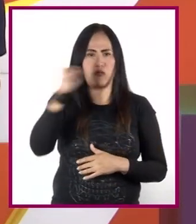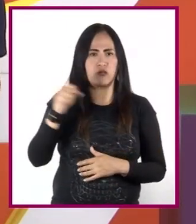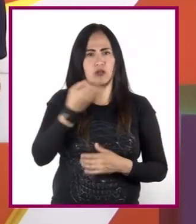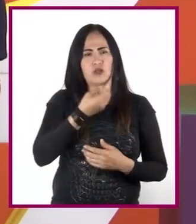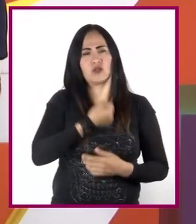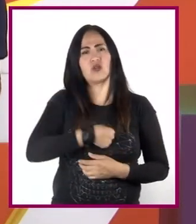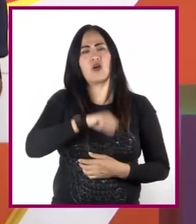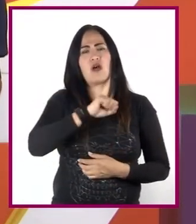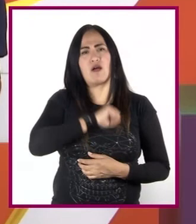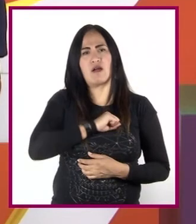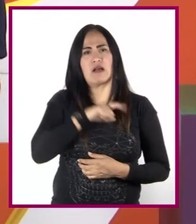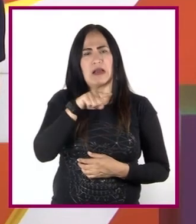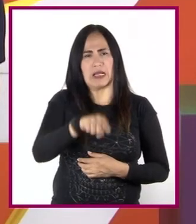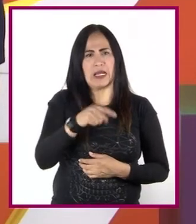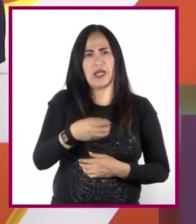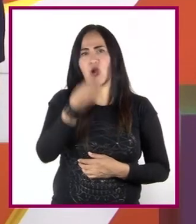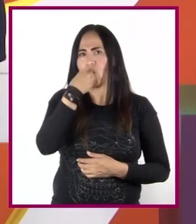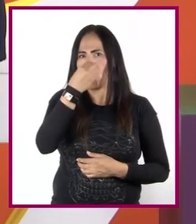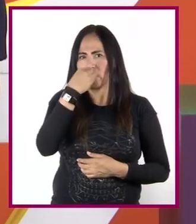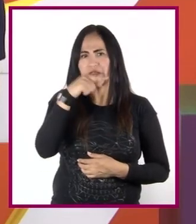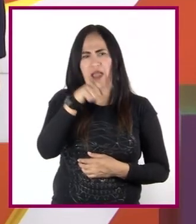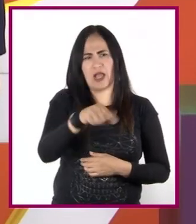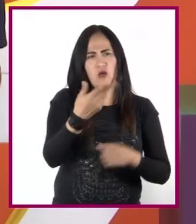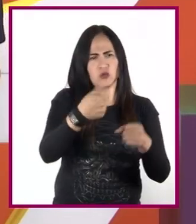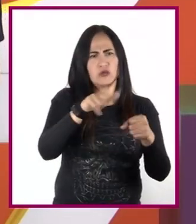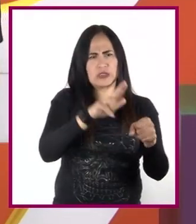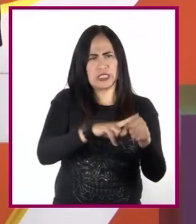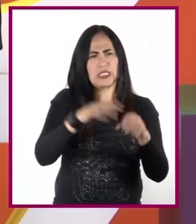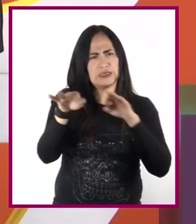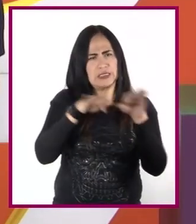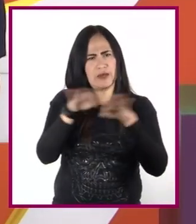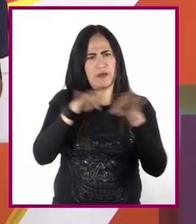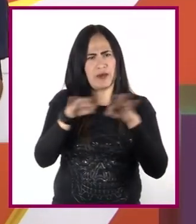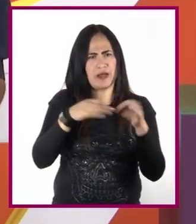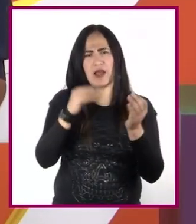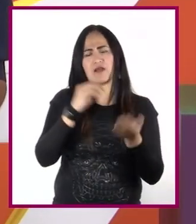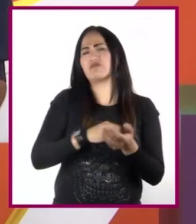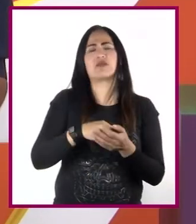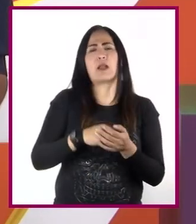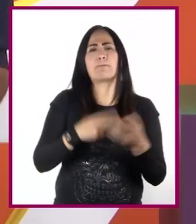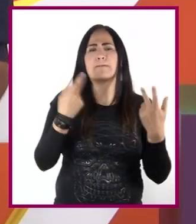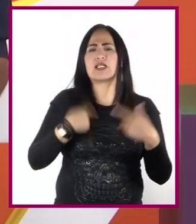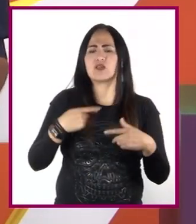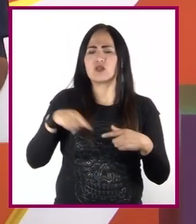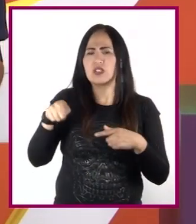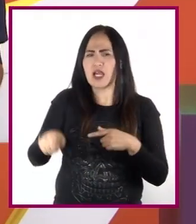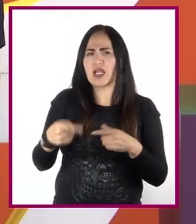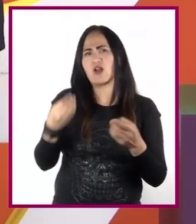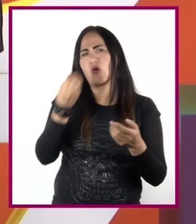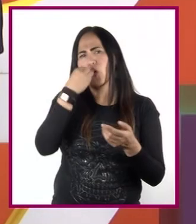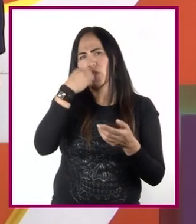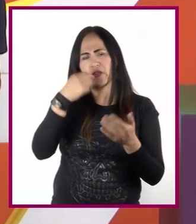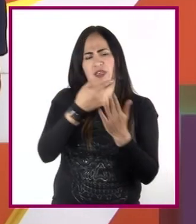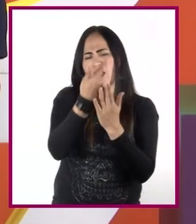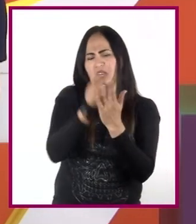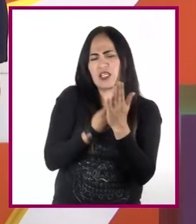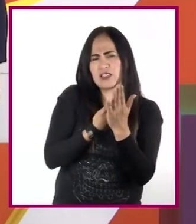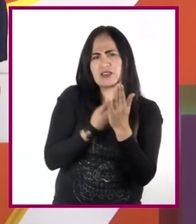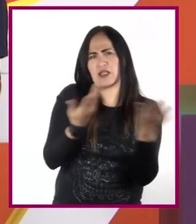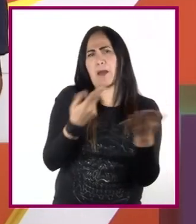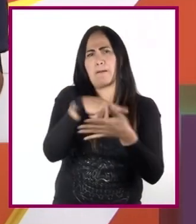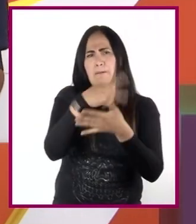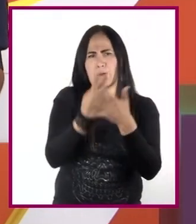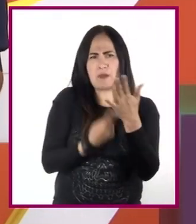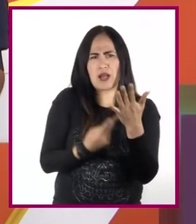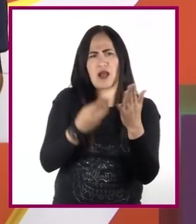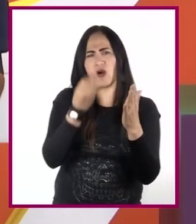hospital donde ofrece consultas en nutrición, dando orientaciones a las personas, creando planes alimenticios saludables